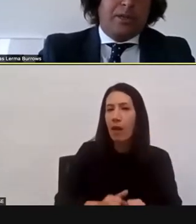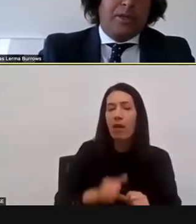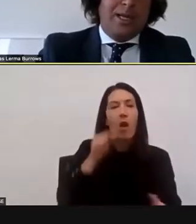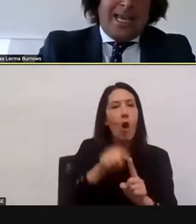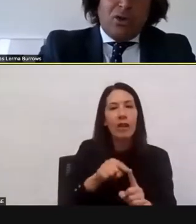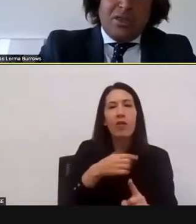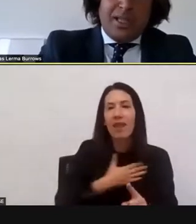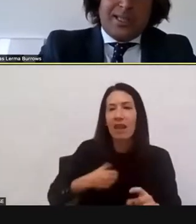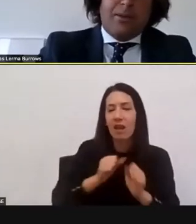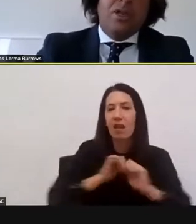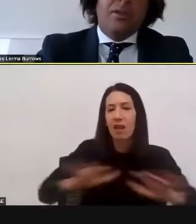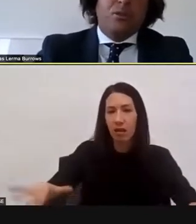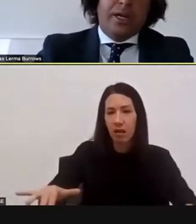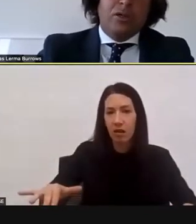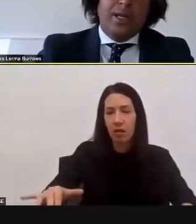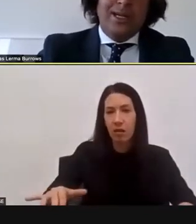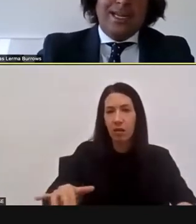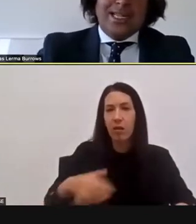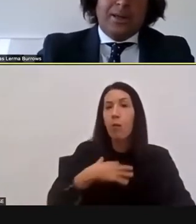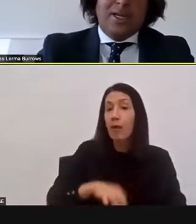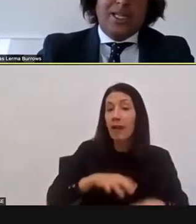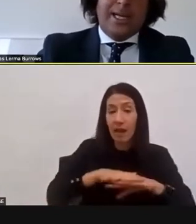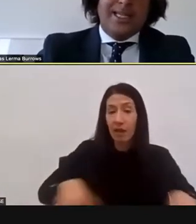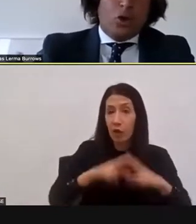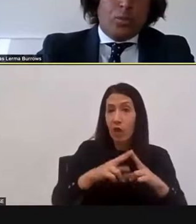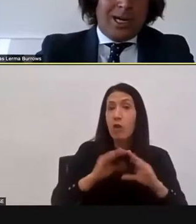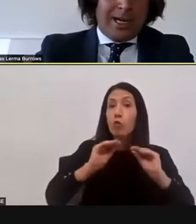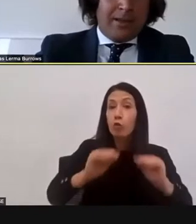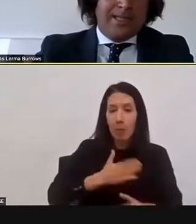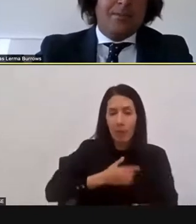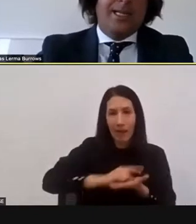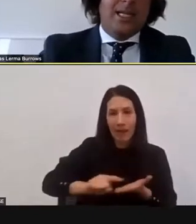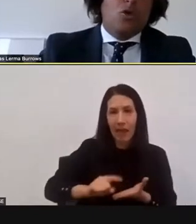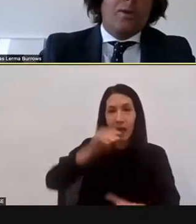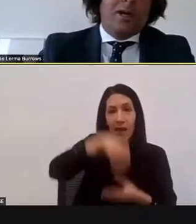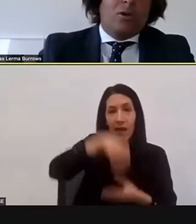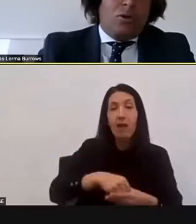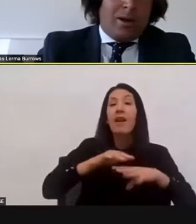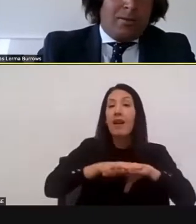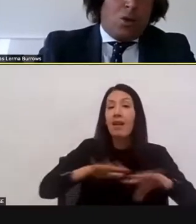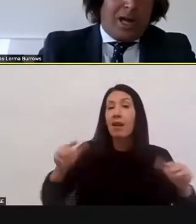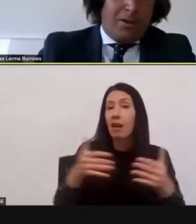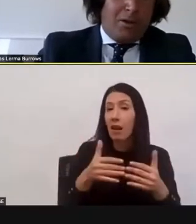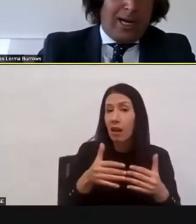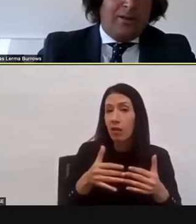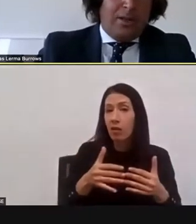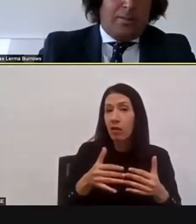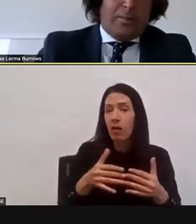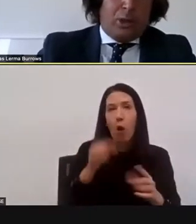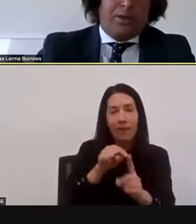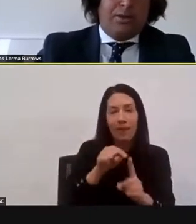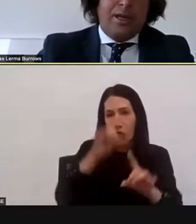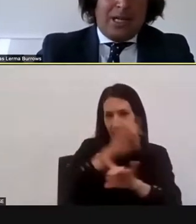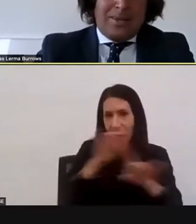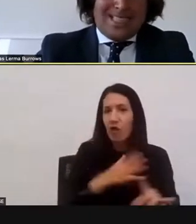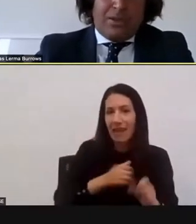perpetuidad. Quien hoy incita a la violencia en una red social sabe que su mensaje se incorpora a las redes telemáticas con una vocación clara de